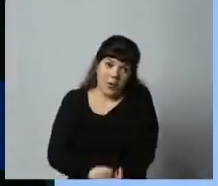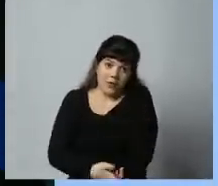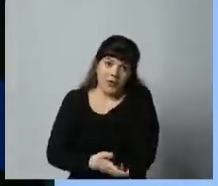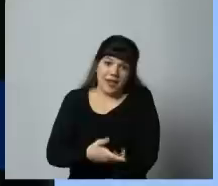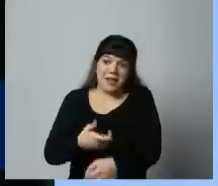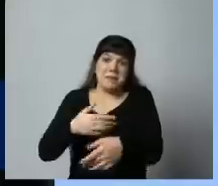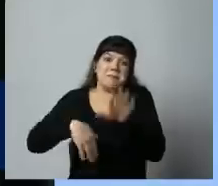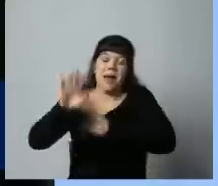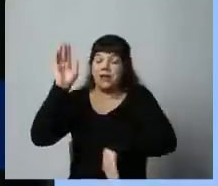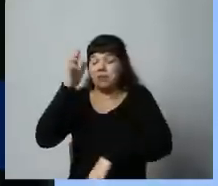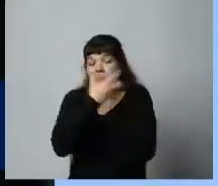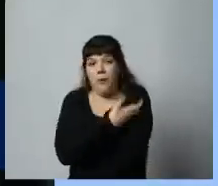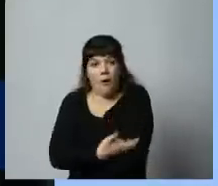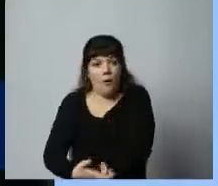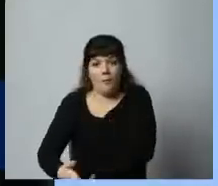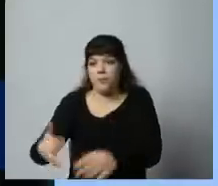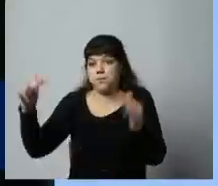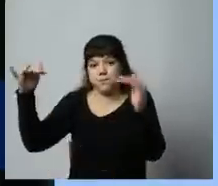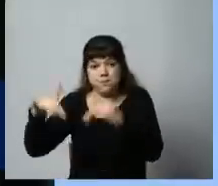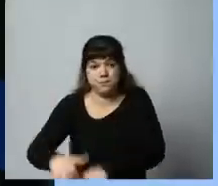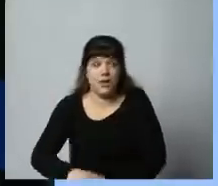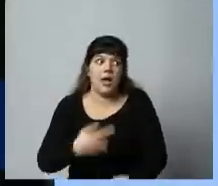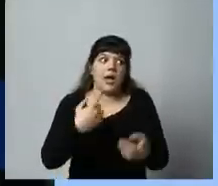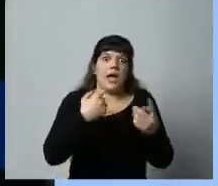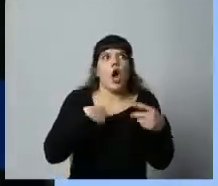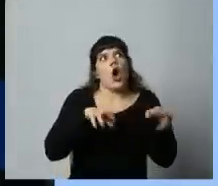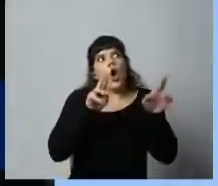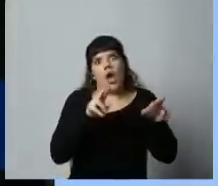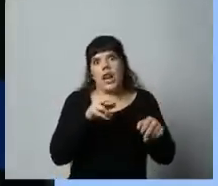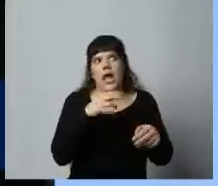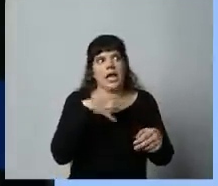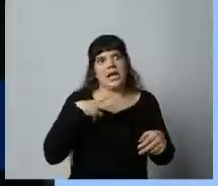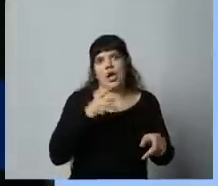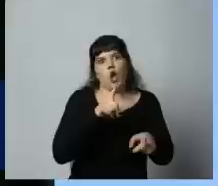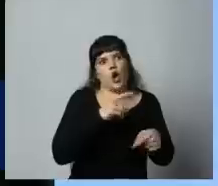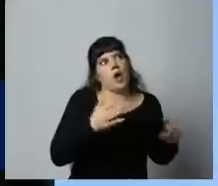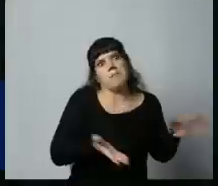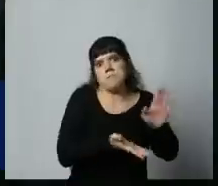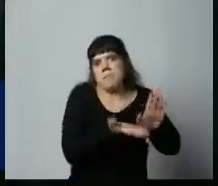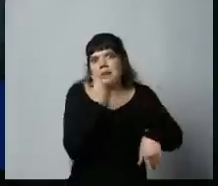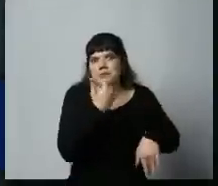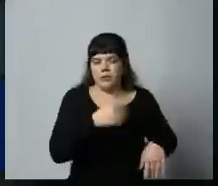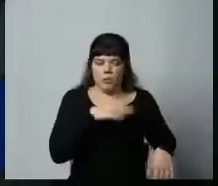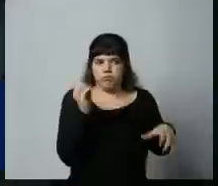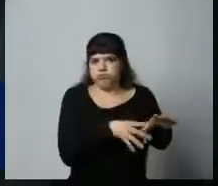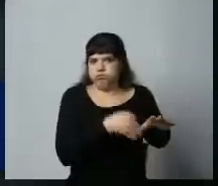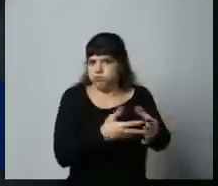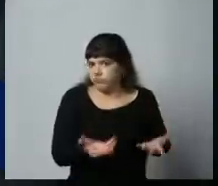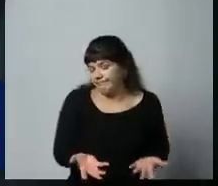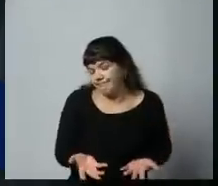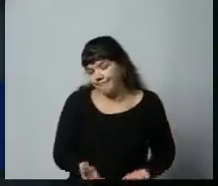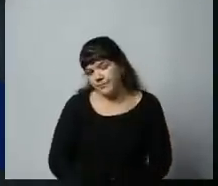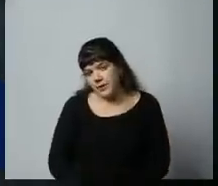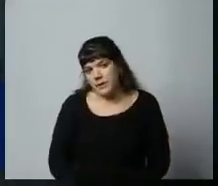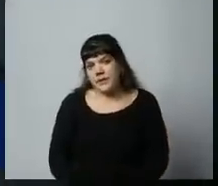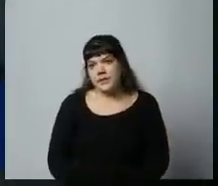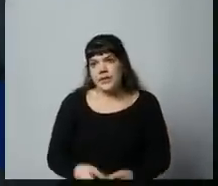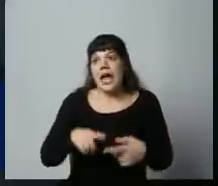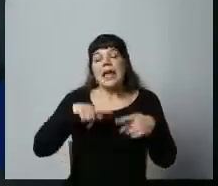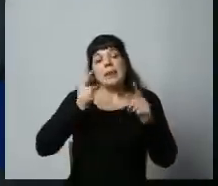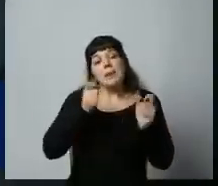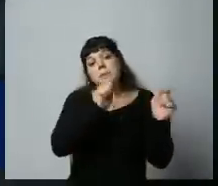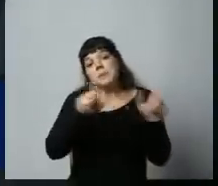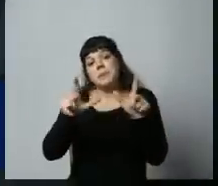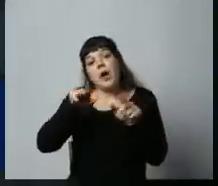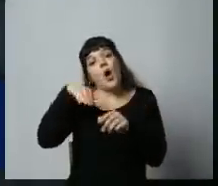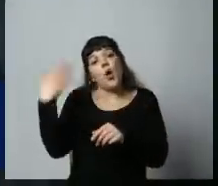pobres y bueno Esperemos que los ricos no sean más ricos pero relativamente lo van a hacer exactamente Esto es lo que se proyecta en la sig placa lo